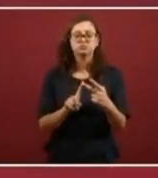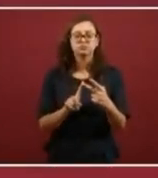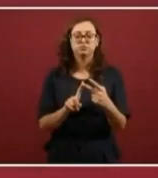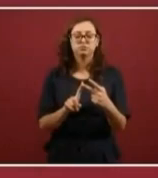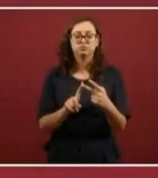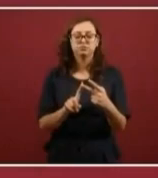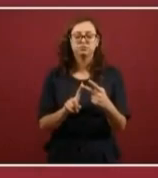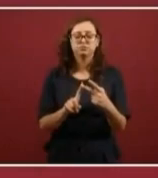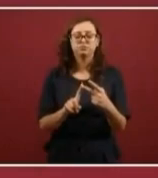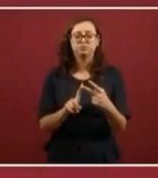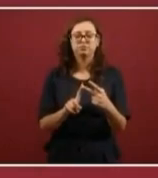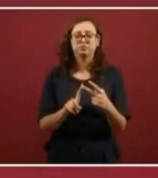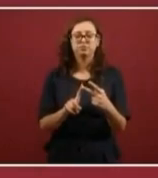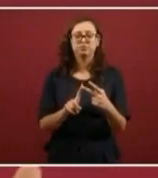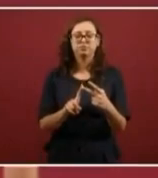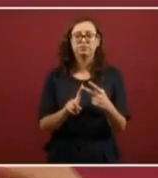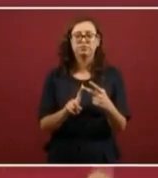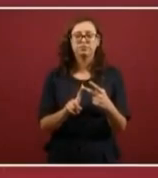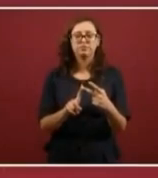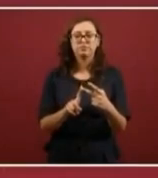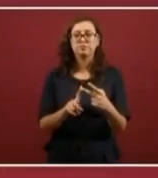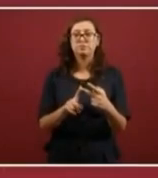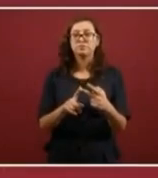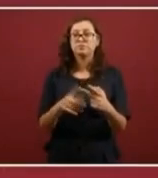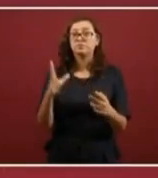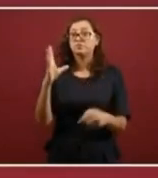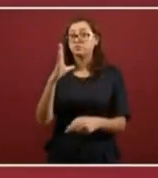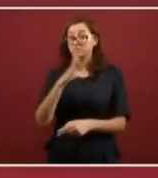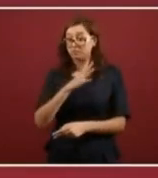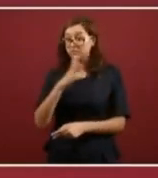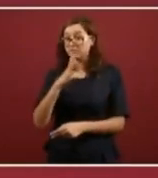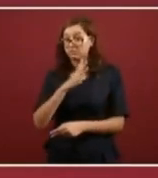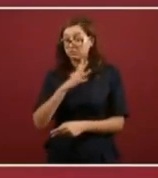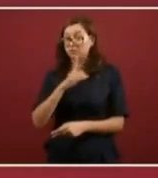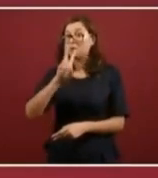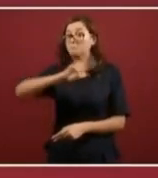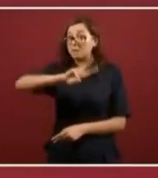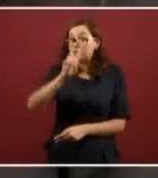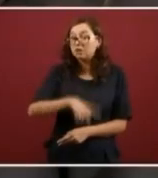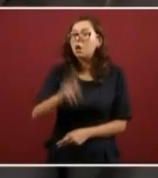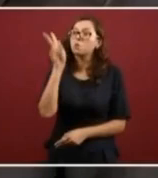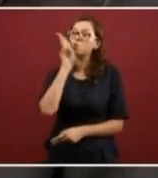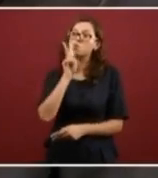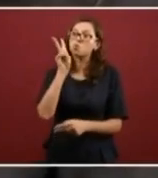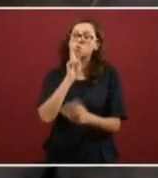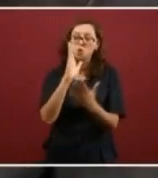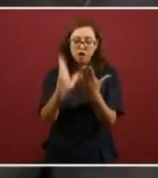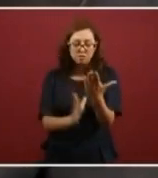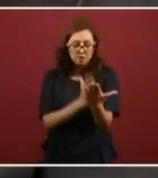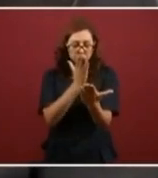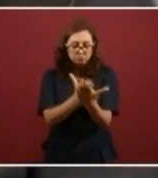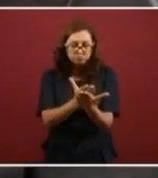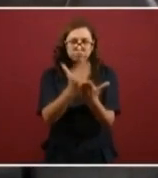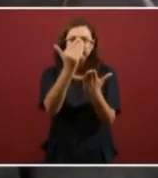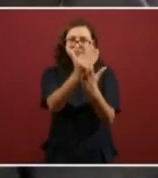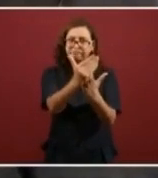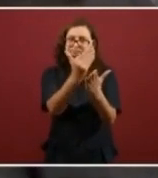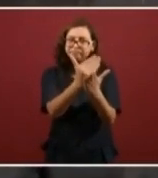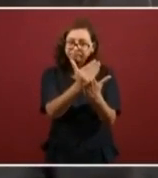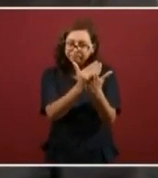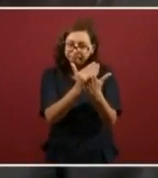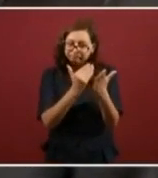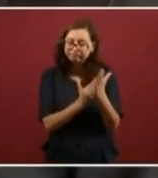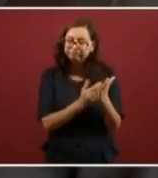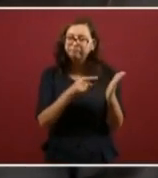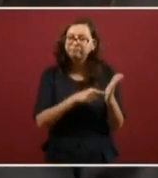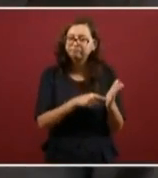segundo, que si hay elementos legales, se acuda a las instancias